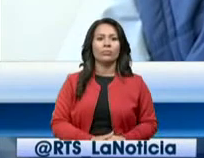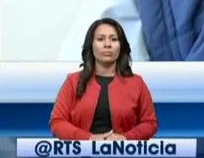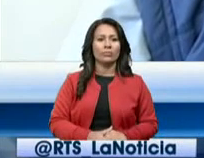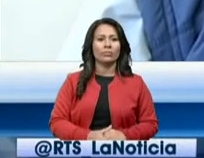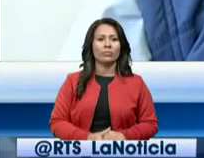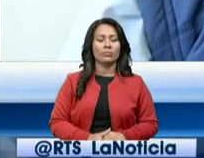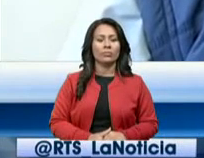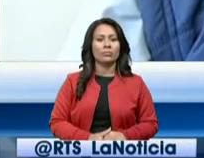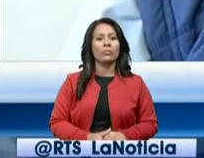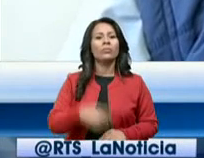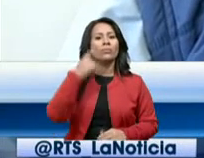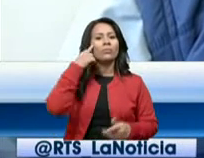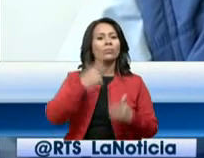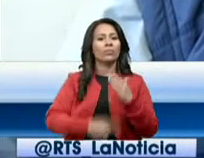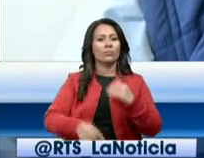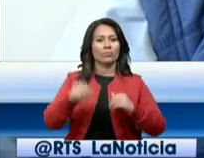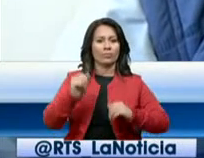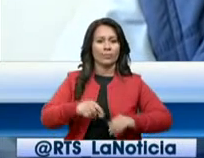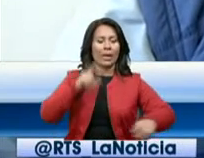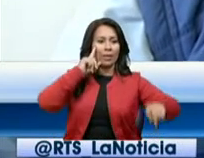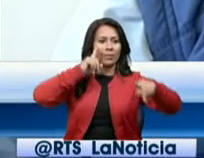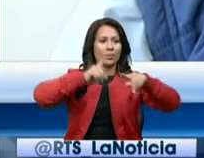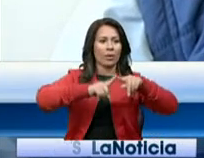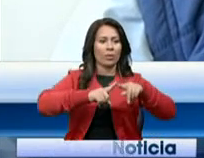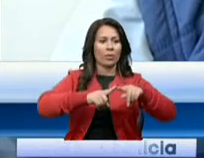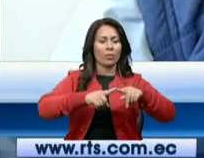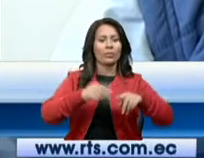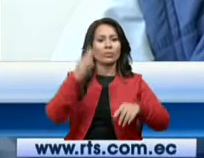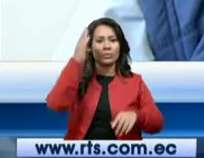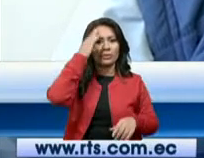encontrar el camino adecuado que nos lleve al diagnóstico